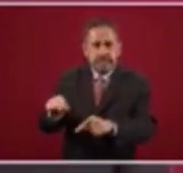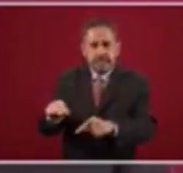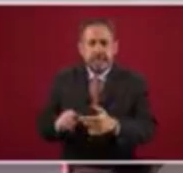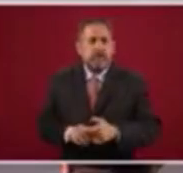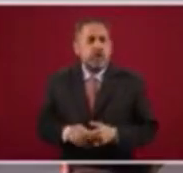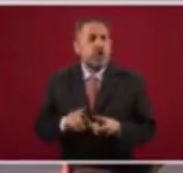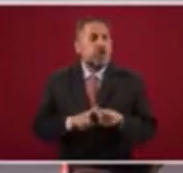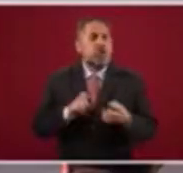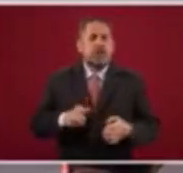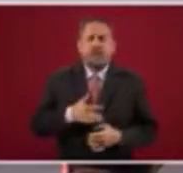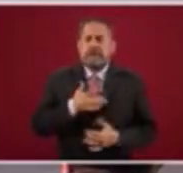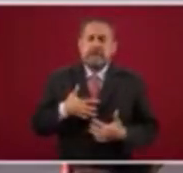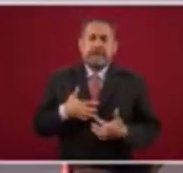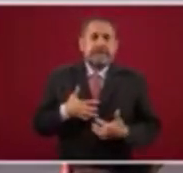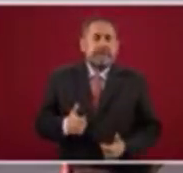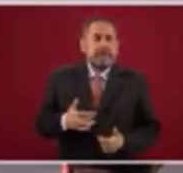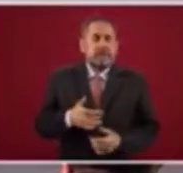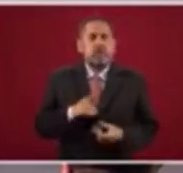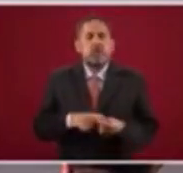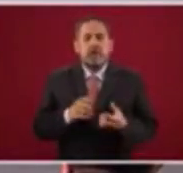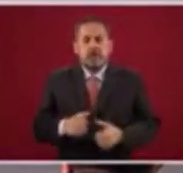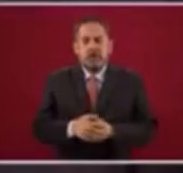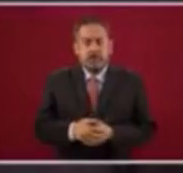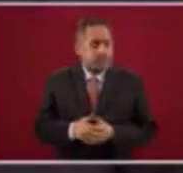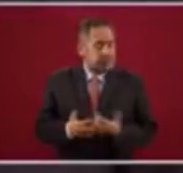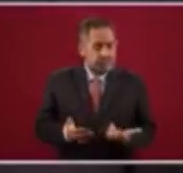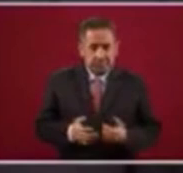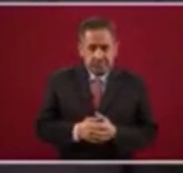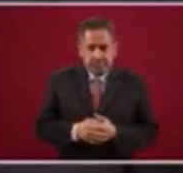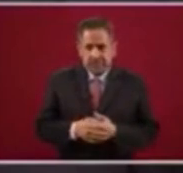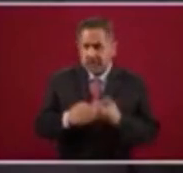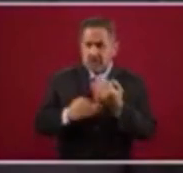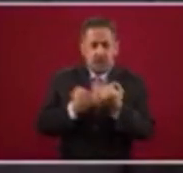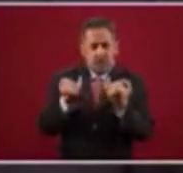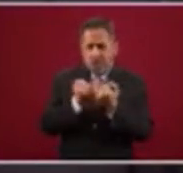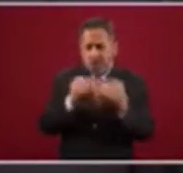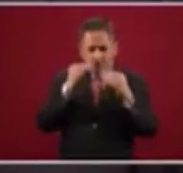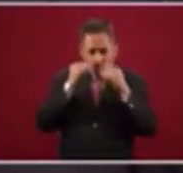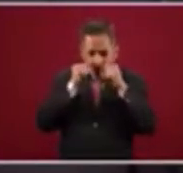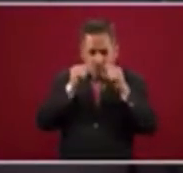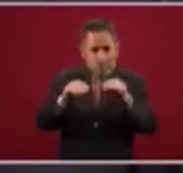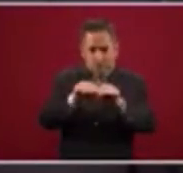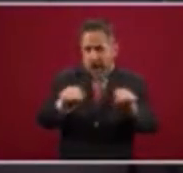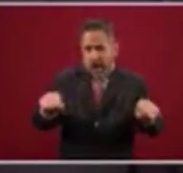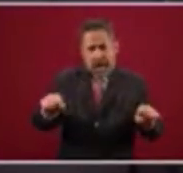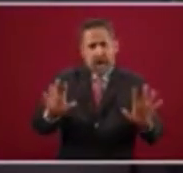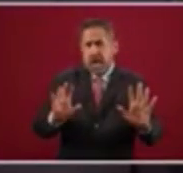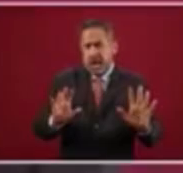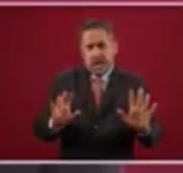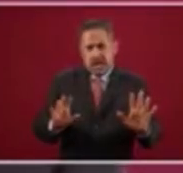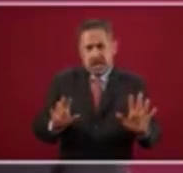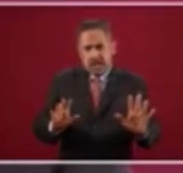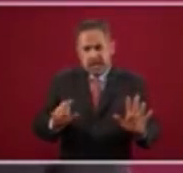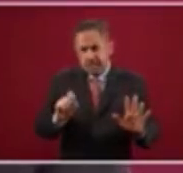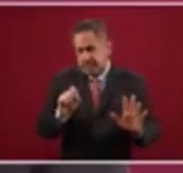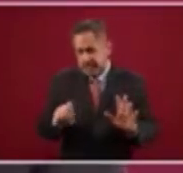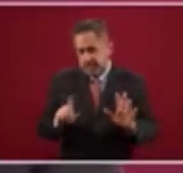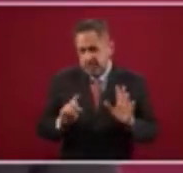el humanismo? ¿Les vamos a dar trato igual a todos? ¿Es